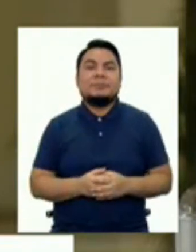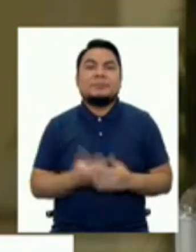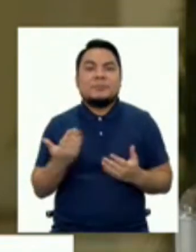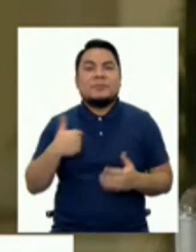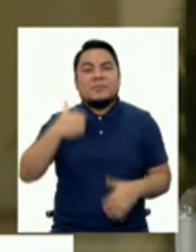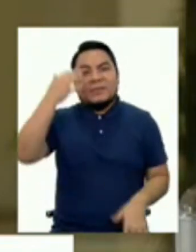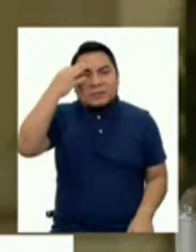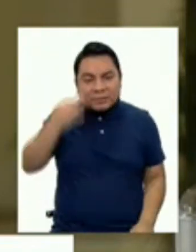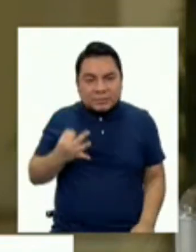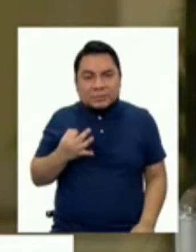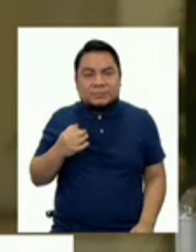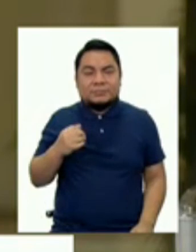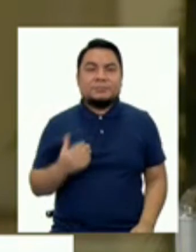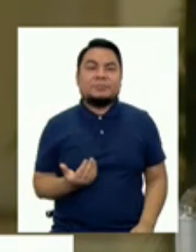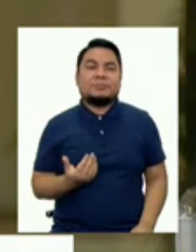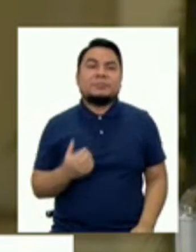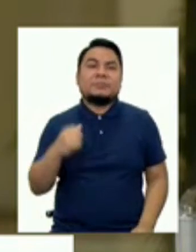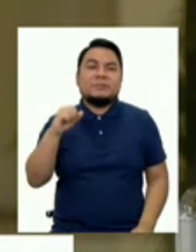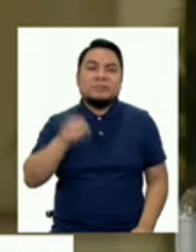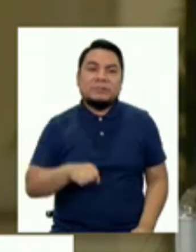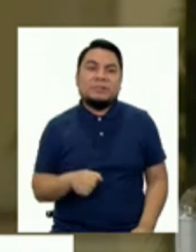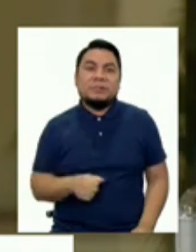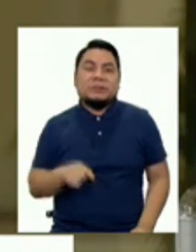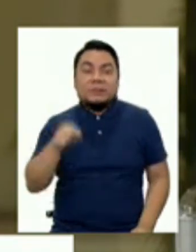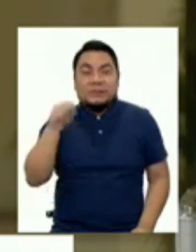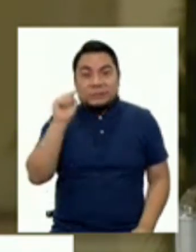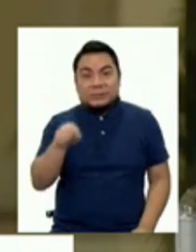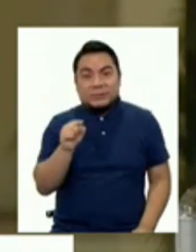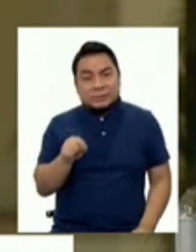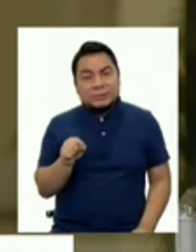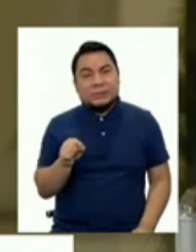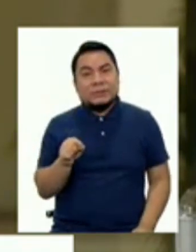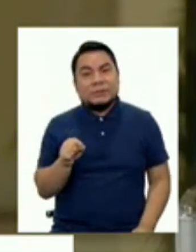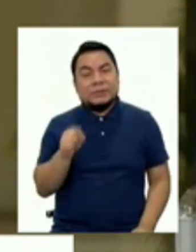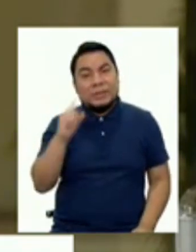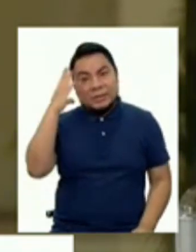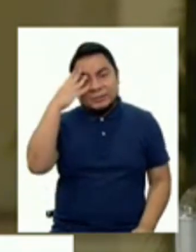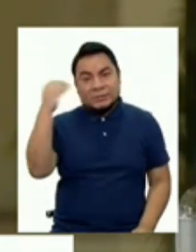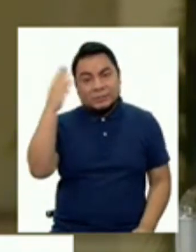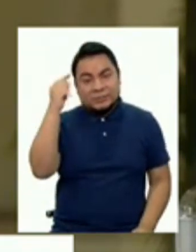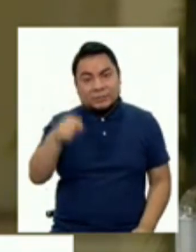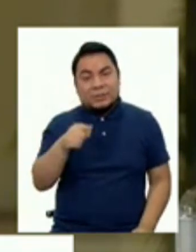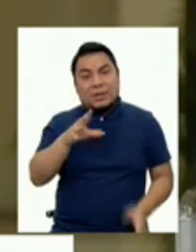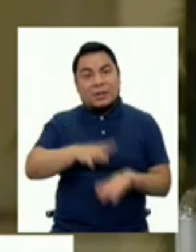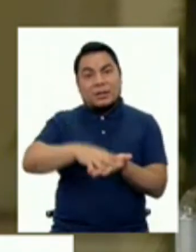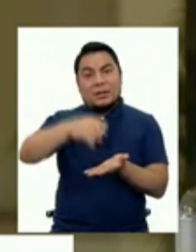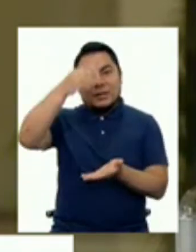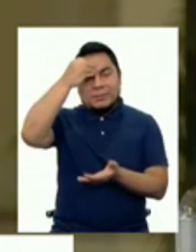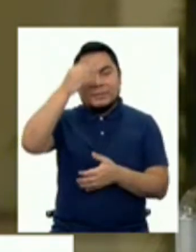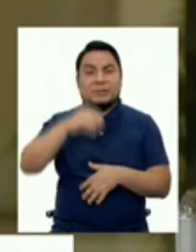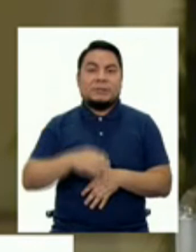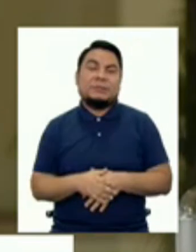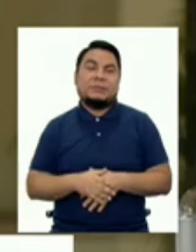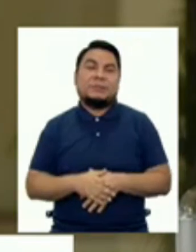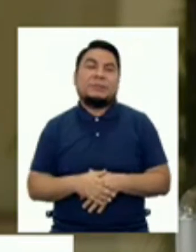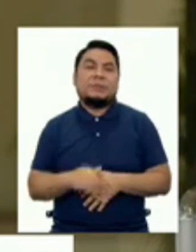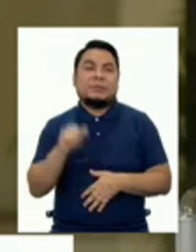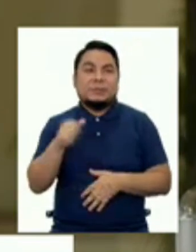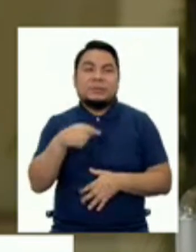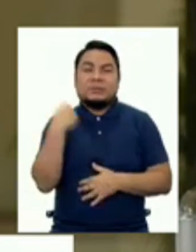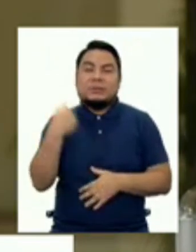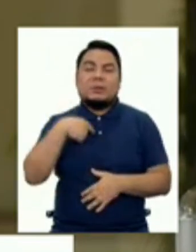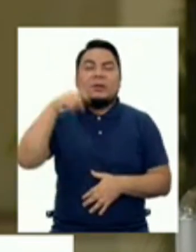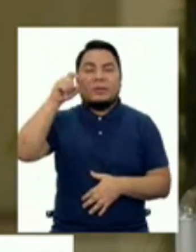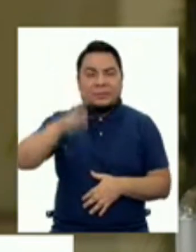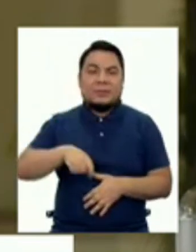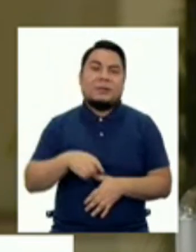Estoy convencido de que la experiencia y el aprendizaje nos debe